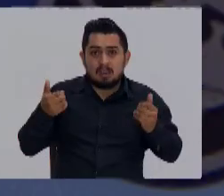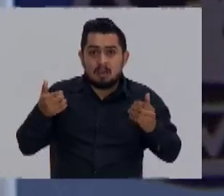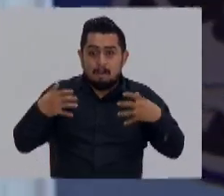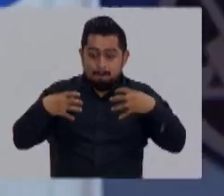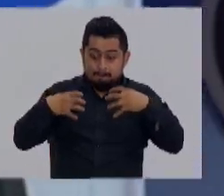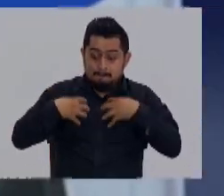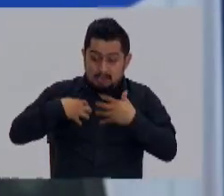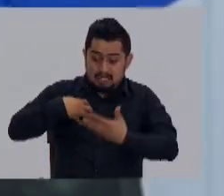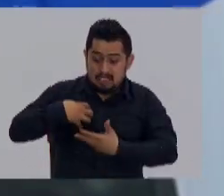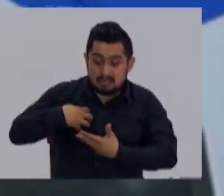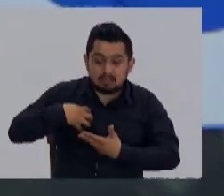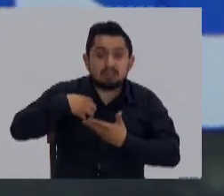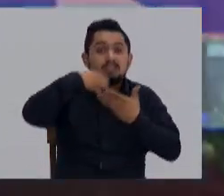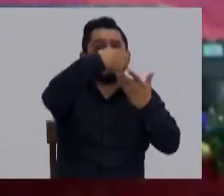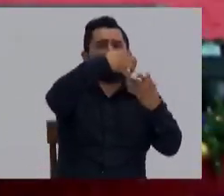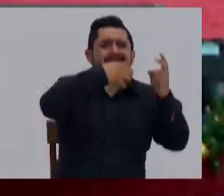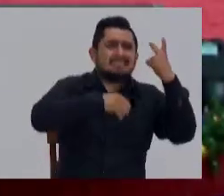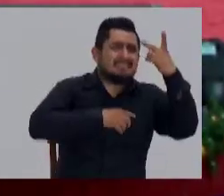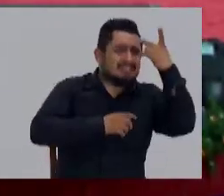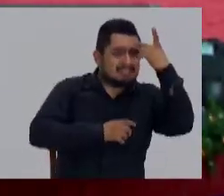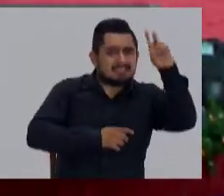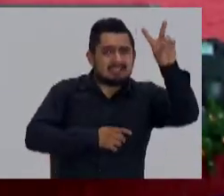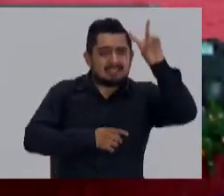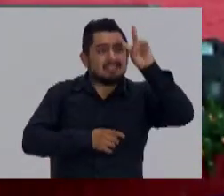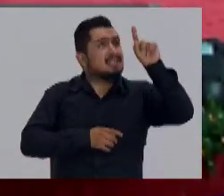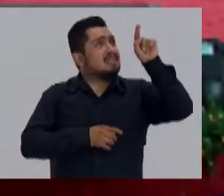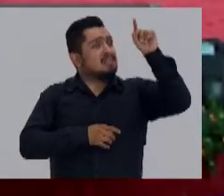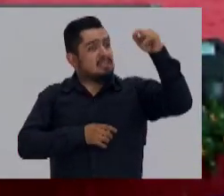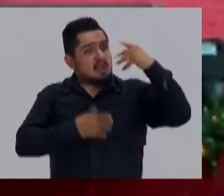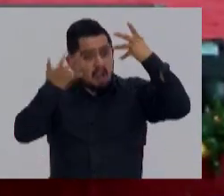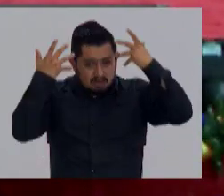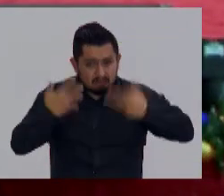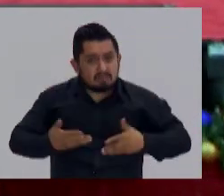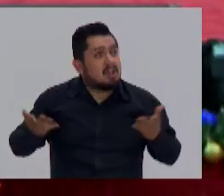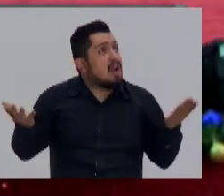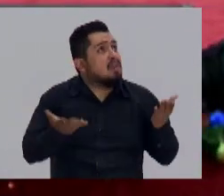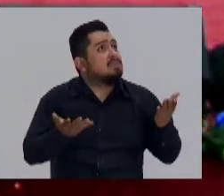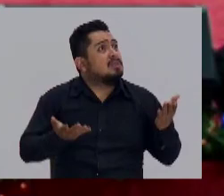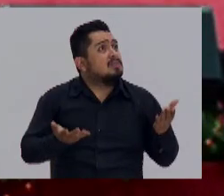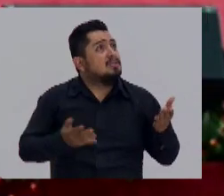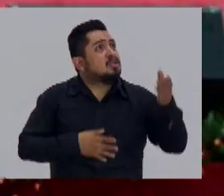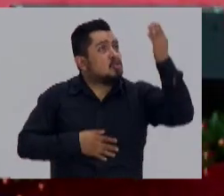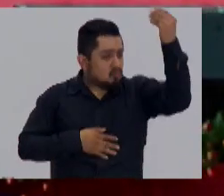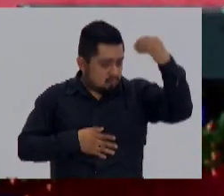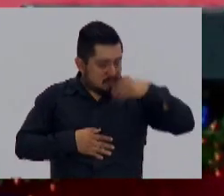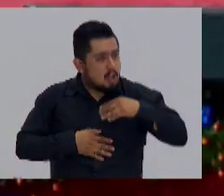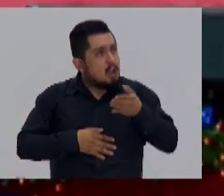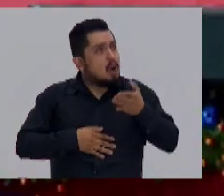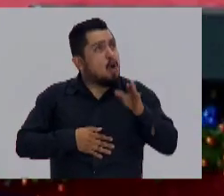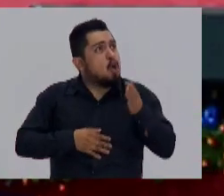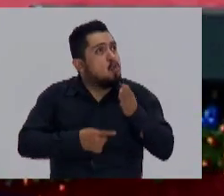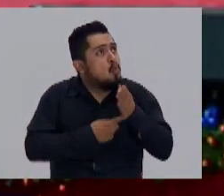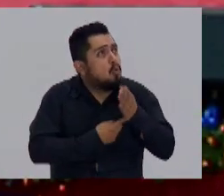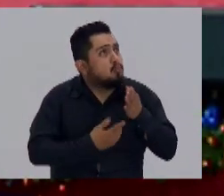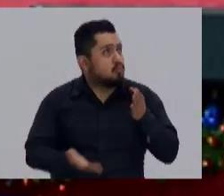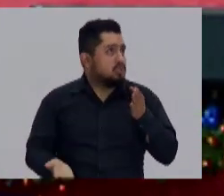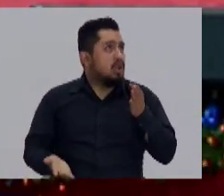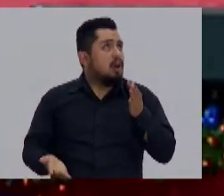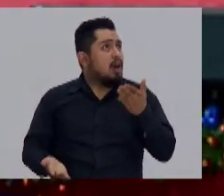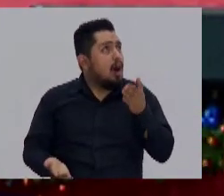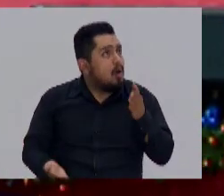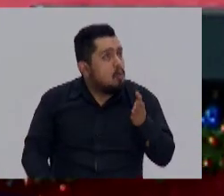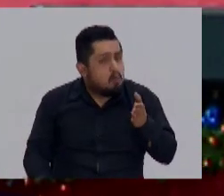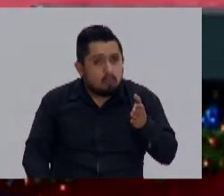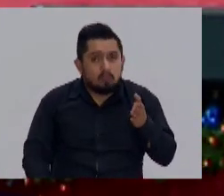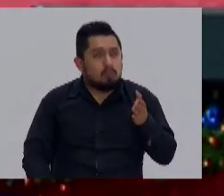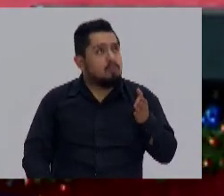Entregarle nuestra vida es decir: Señor, aquí estoy, haz conmigo lo que tú quieras